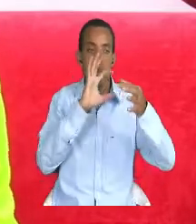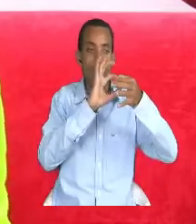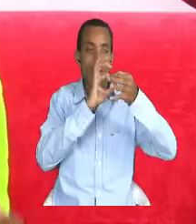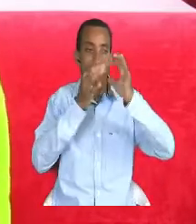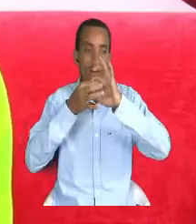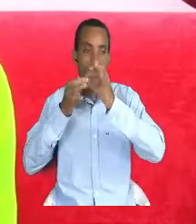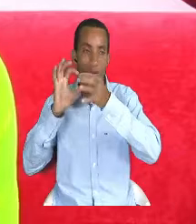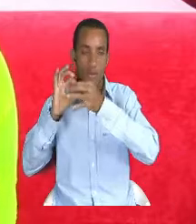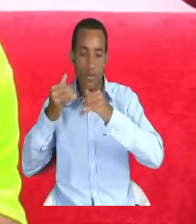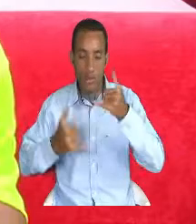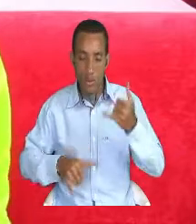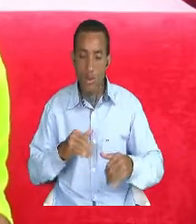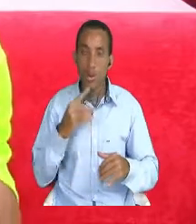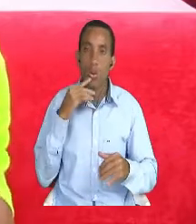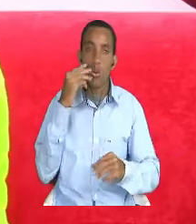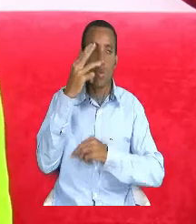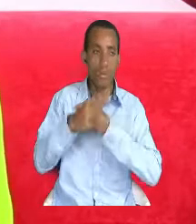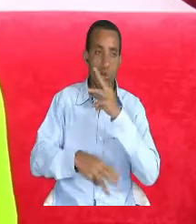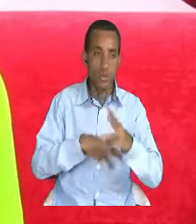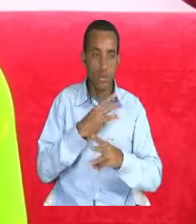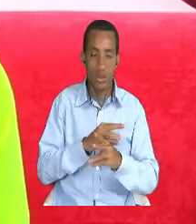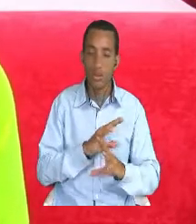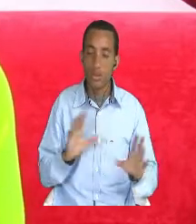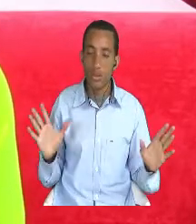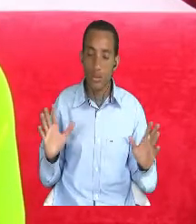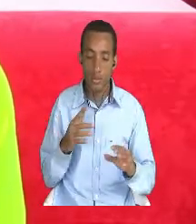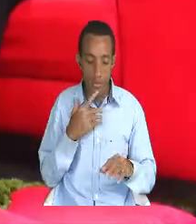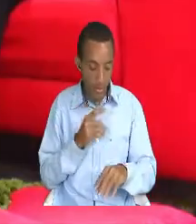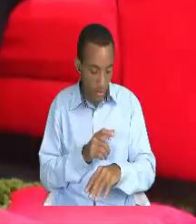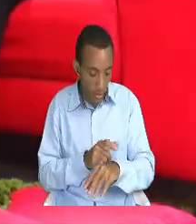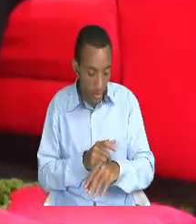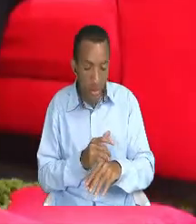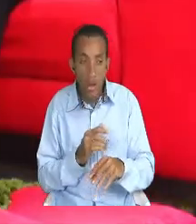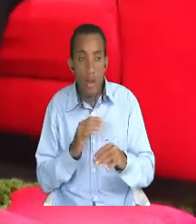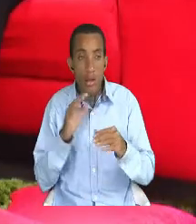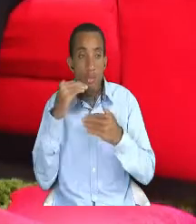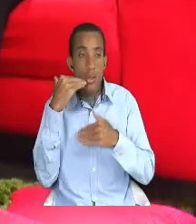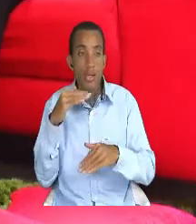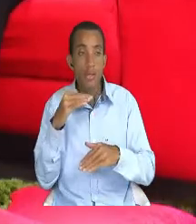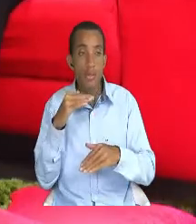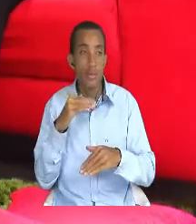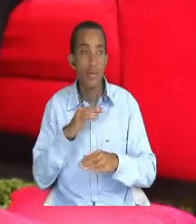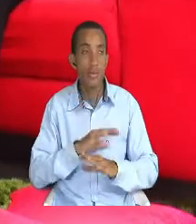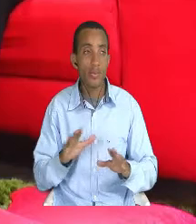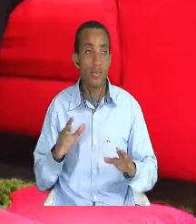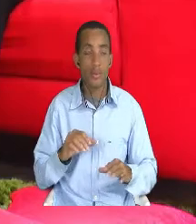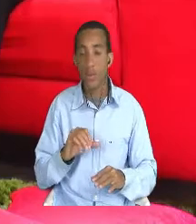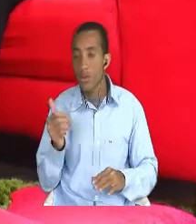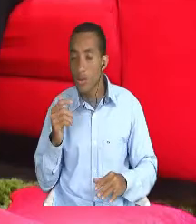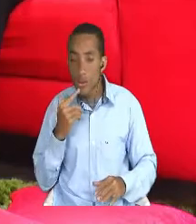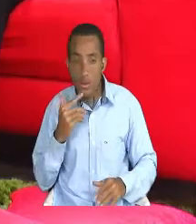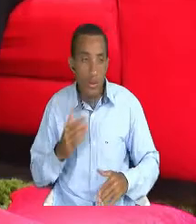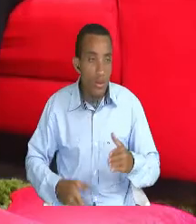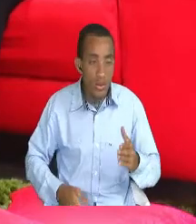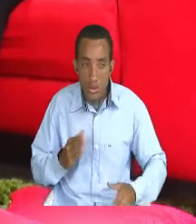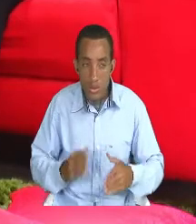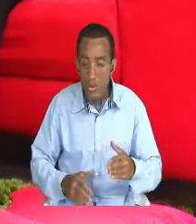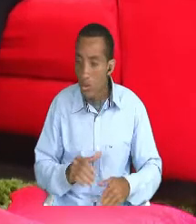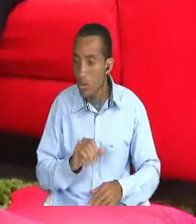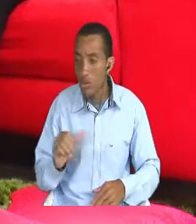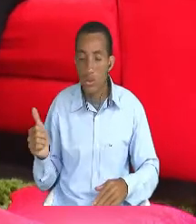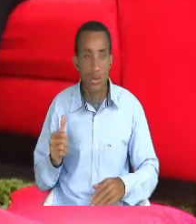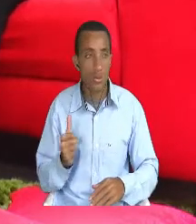a unos Mundiales, solamente debe hacer la marca mínima. O sea, no tiene que ganarle a otro competidor. O sea, son